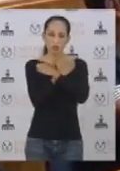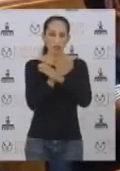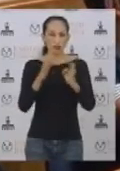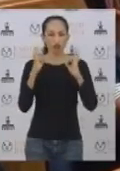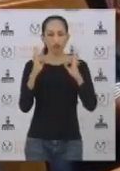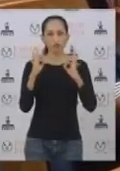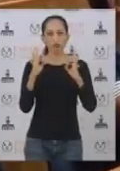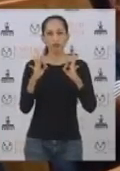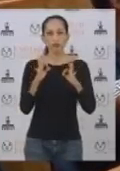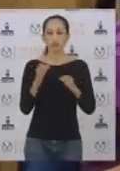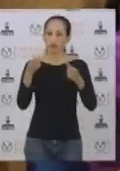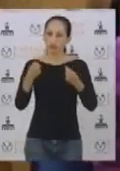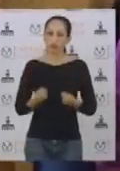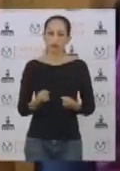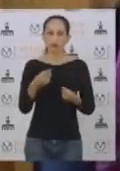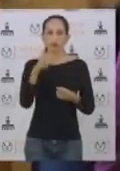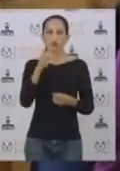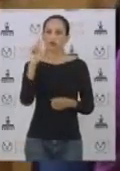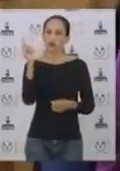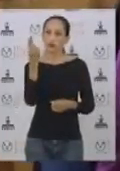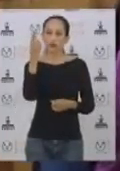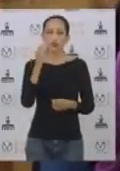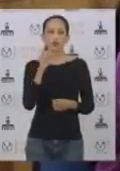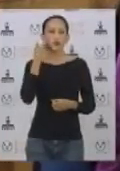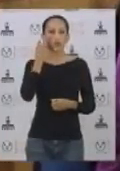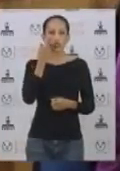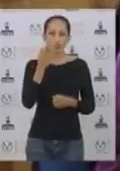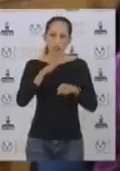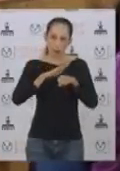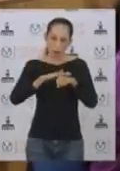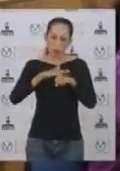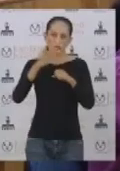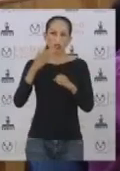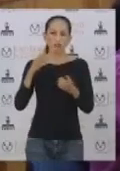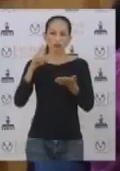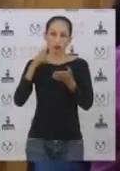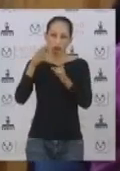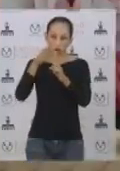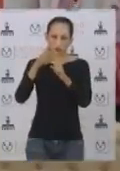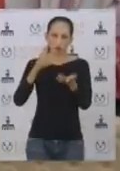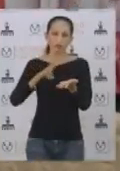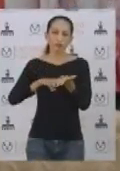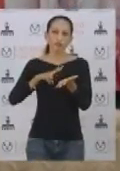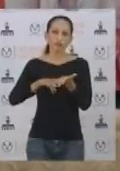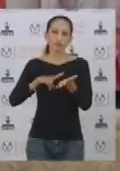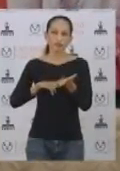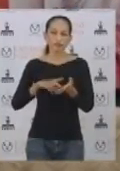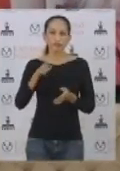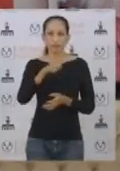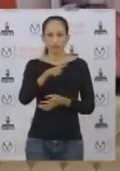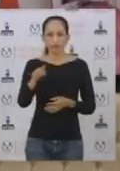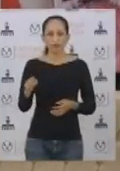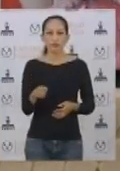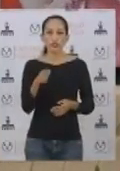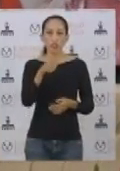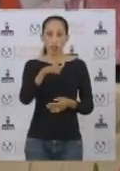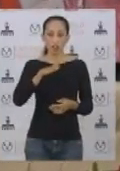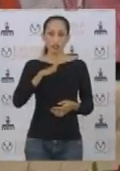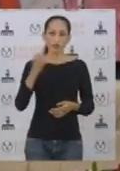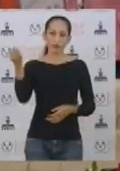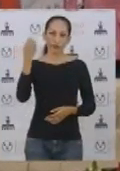está garantizada, pero que esta casa de estudios le interesa aún más que se formen como individuos con valores. En la conferencia organizada por la Dirección